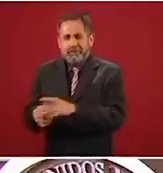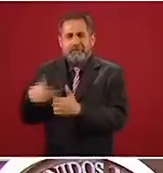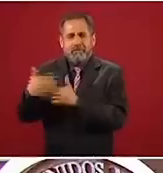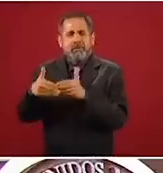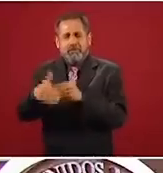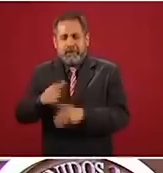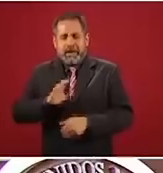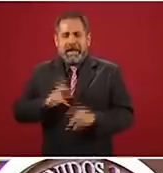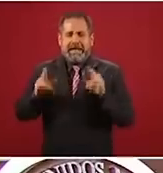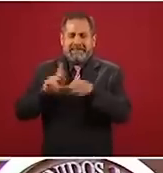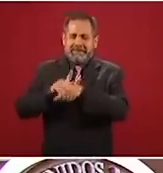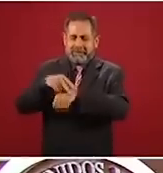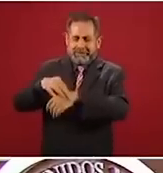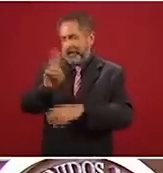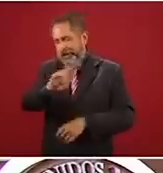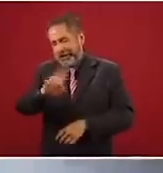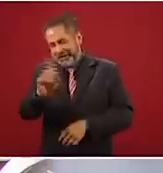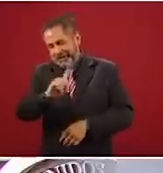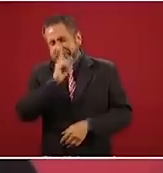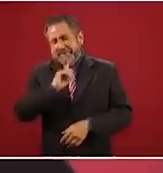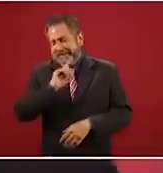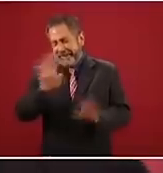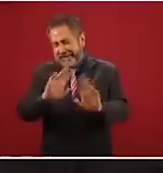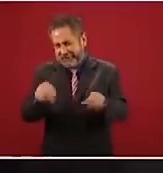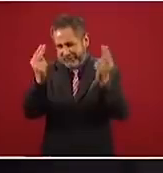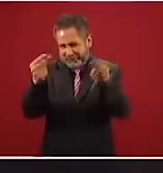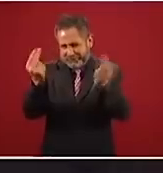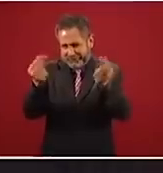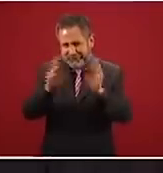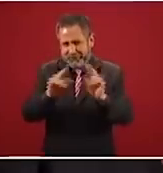piel. No es cierto, o sea,